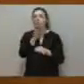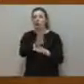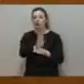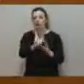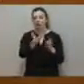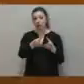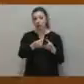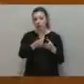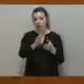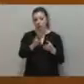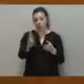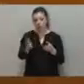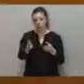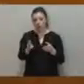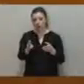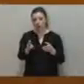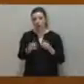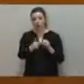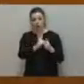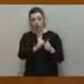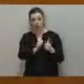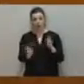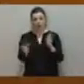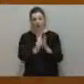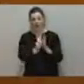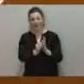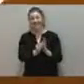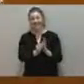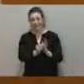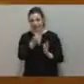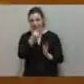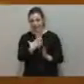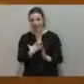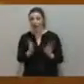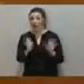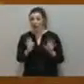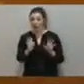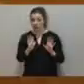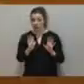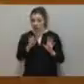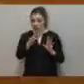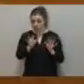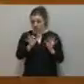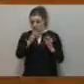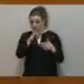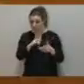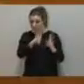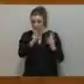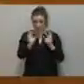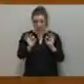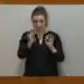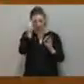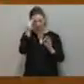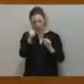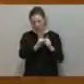Popular. El copia y pega les va bien, aunque en esta ocasión y en esta materia vemos que no lo copiaron